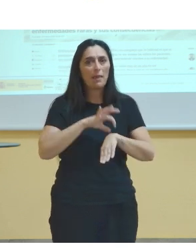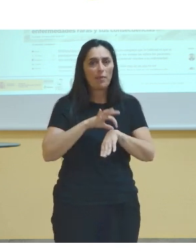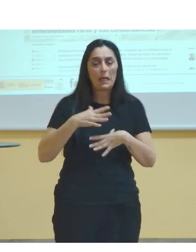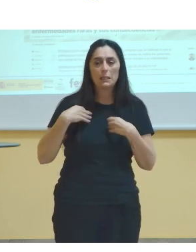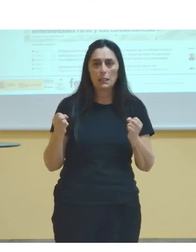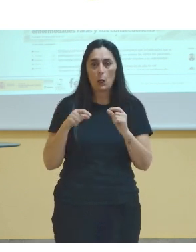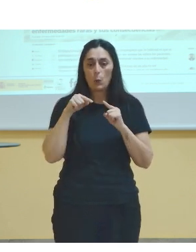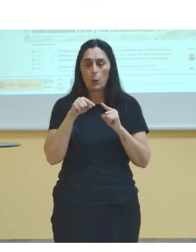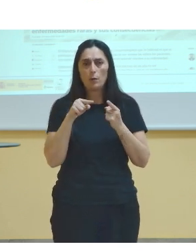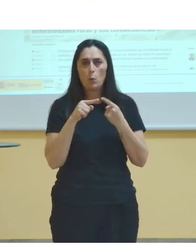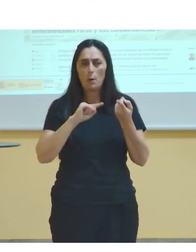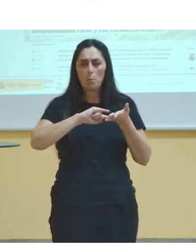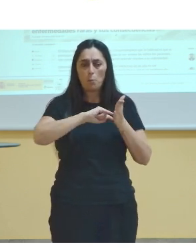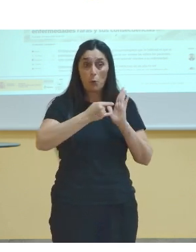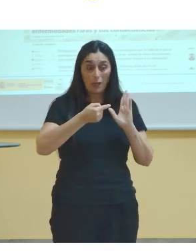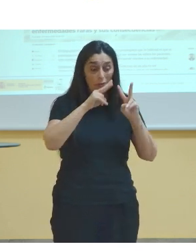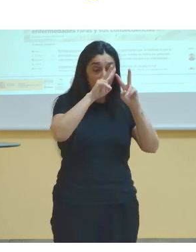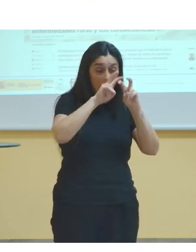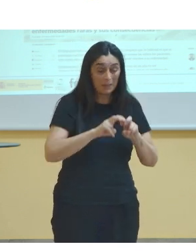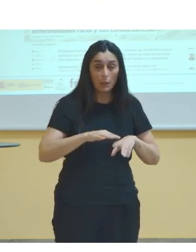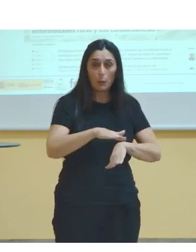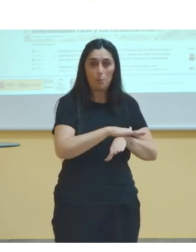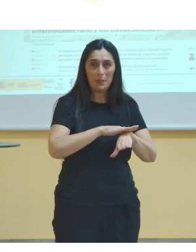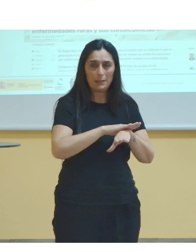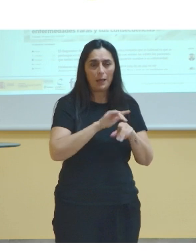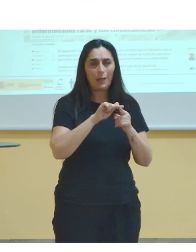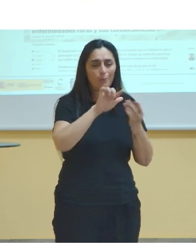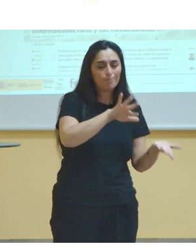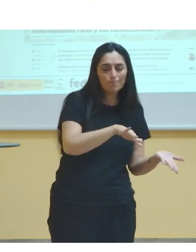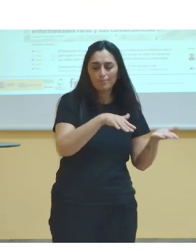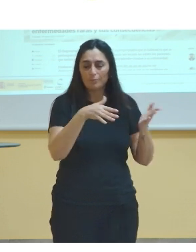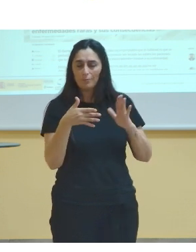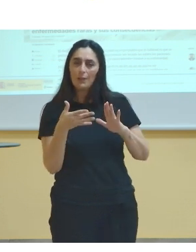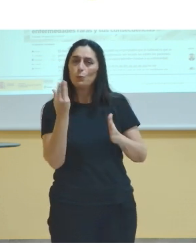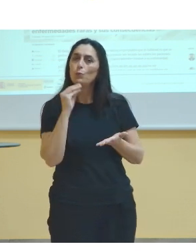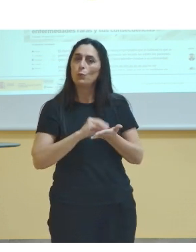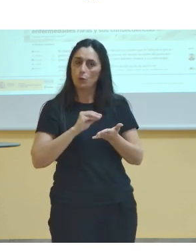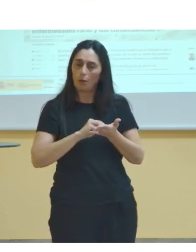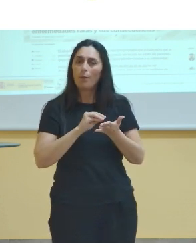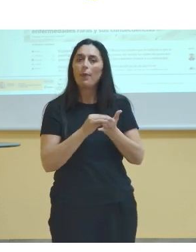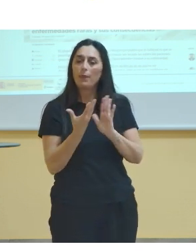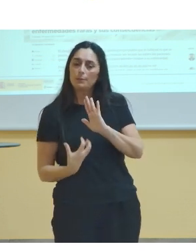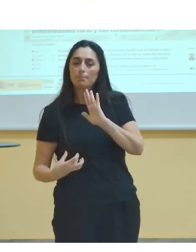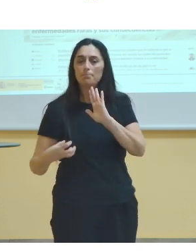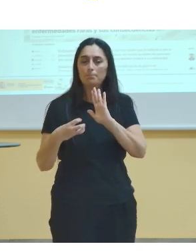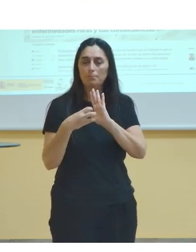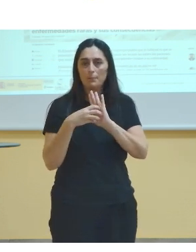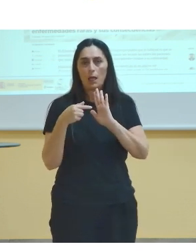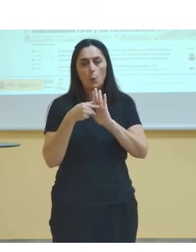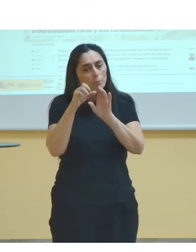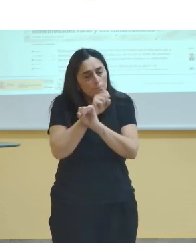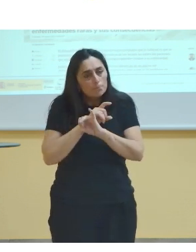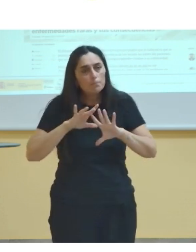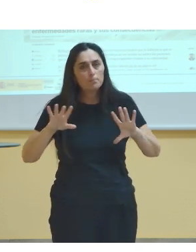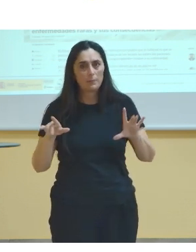los resultados de muchos proyectos de investigación del Ministerio son invitados en muchas ocasiones a presentar en un formato más